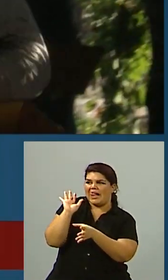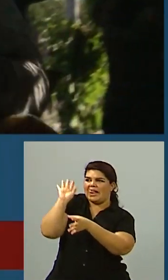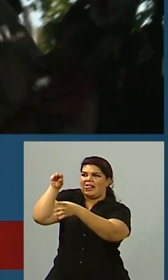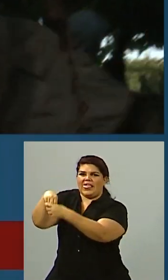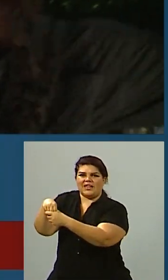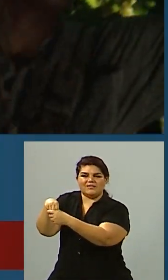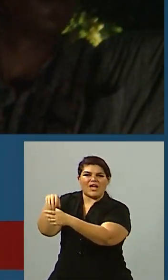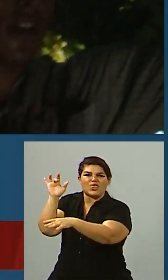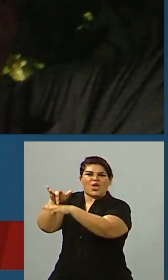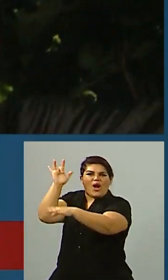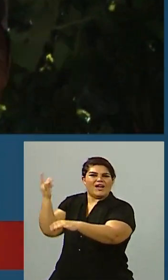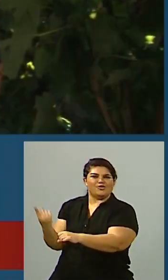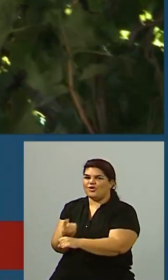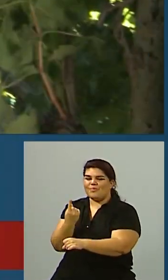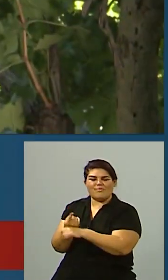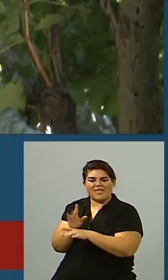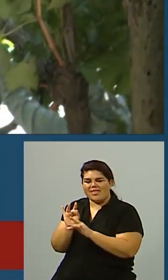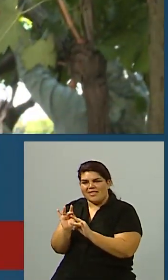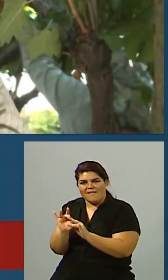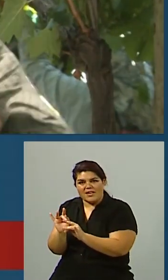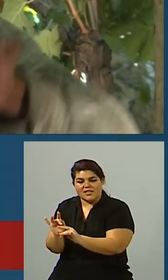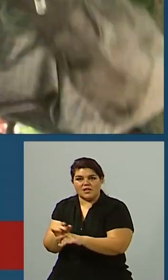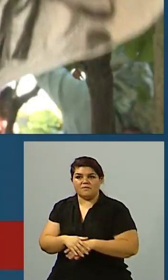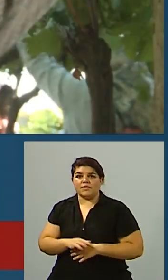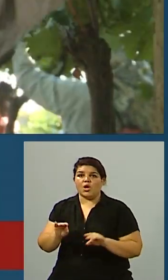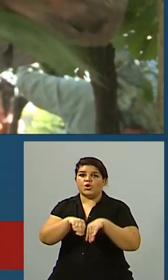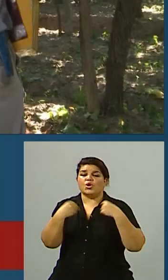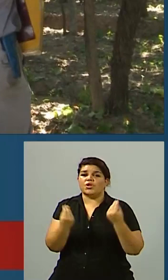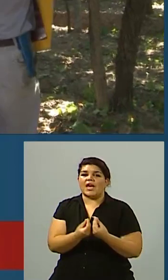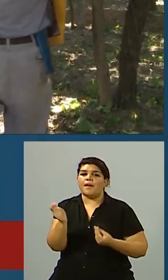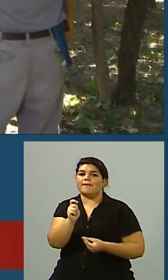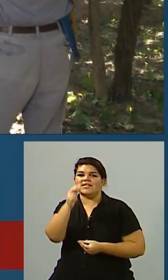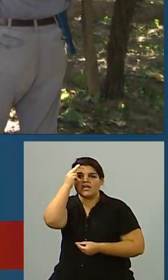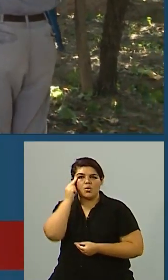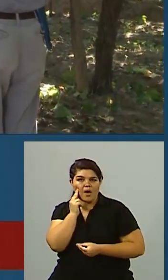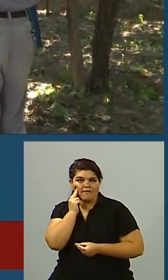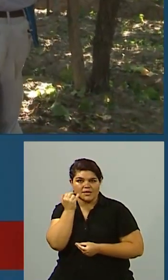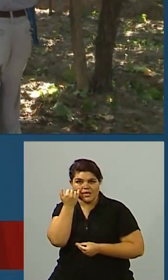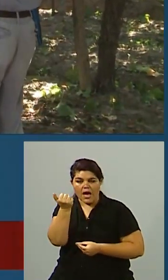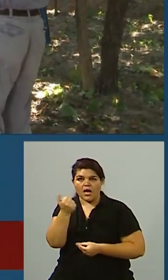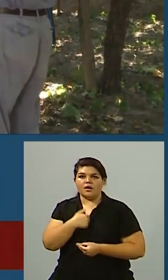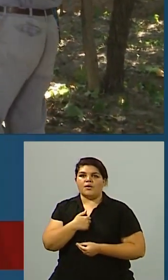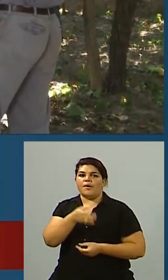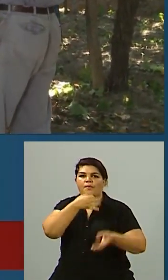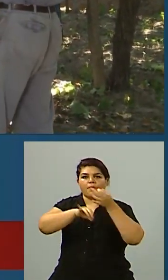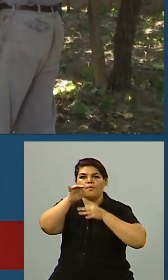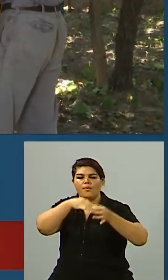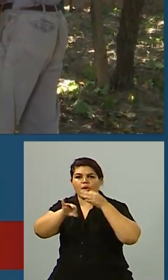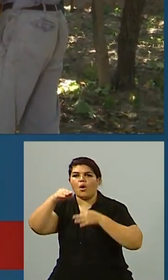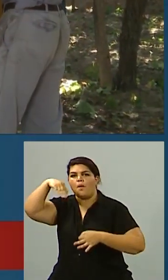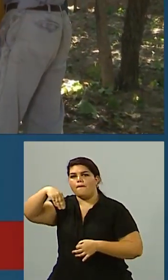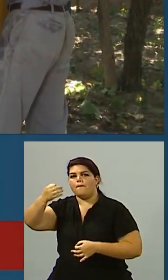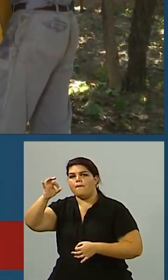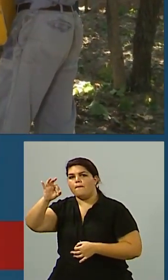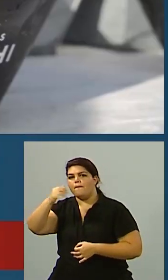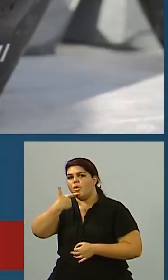9 meses ya. Las 9 meses, que nos da casi un 36% de caída en las exportaciones de vinos y mostos, para darse cuenta de que esto